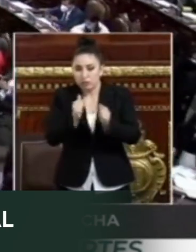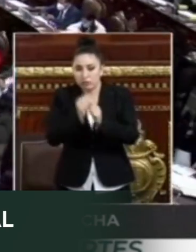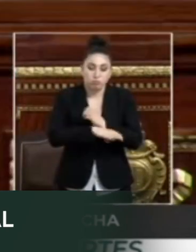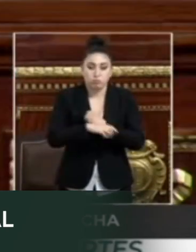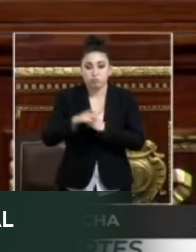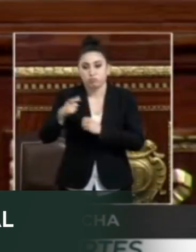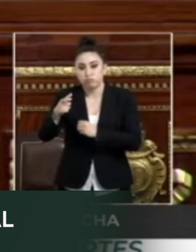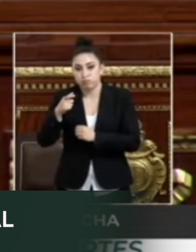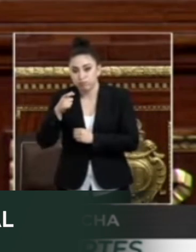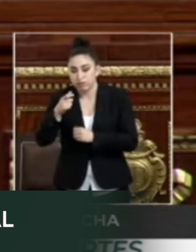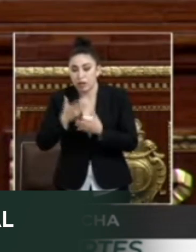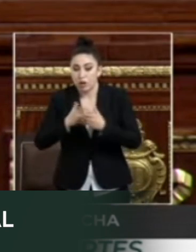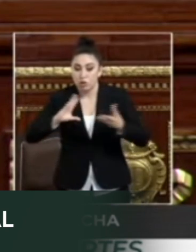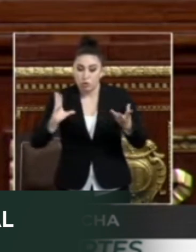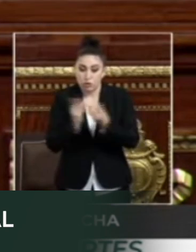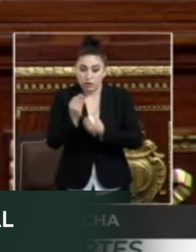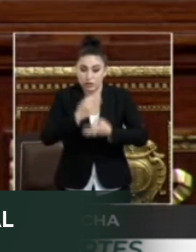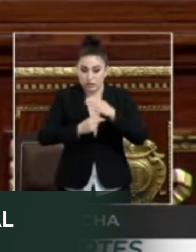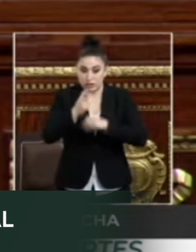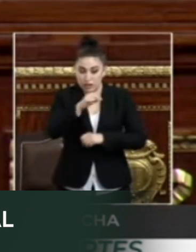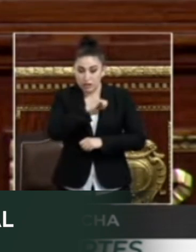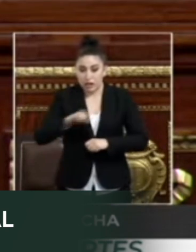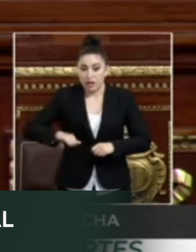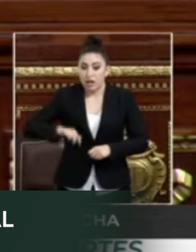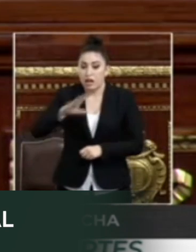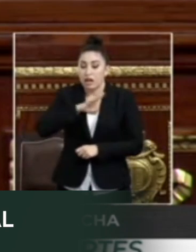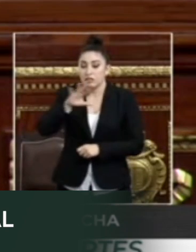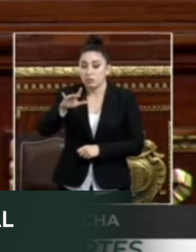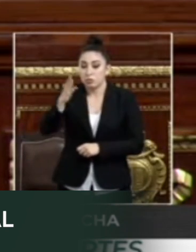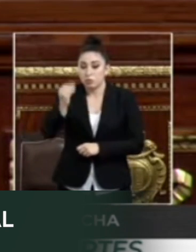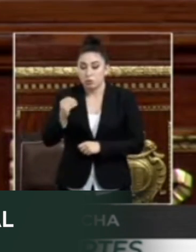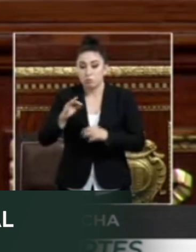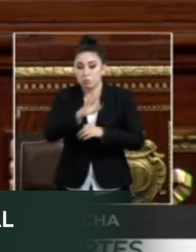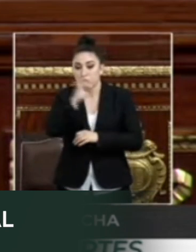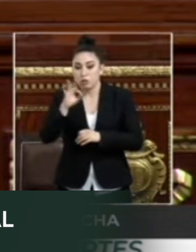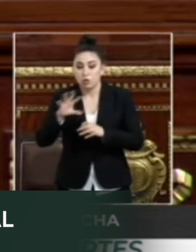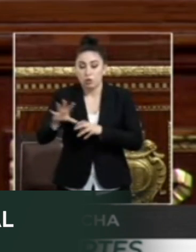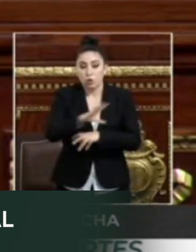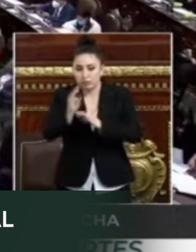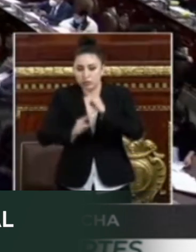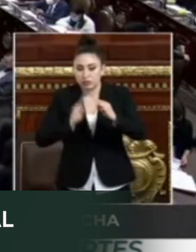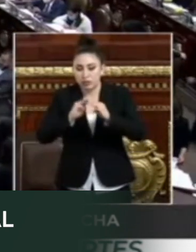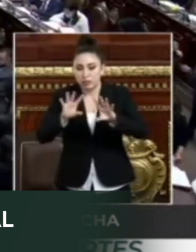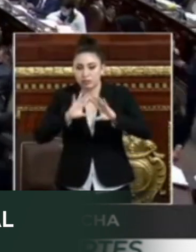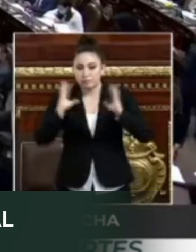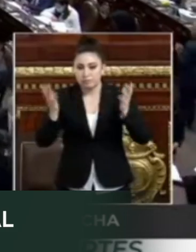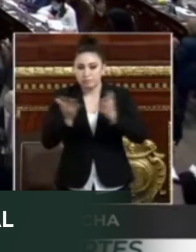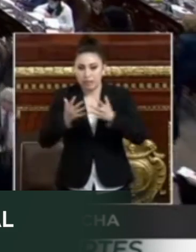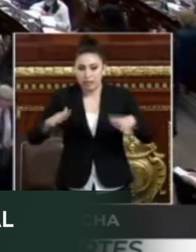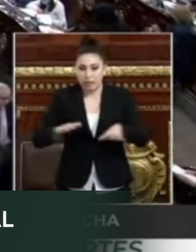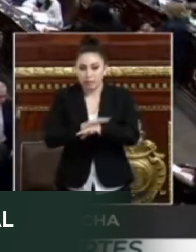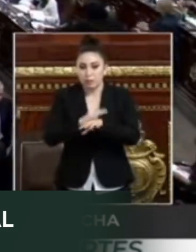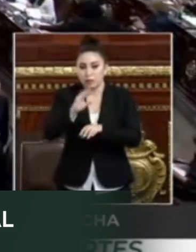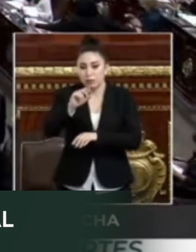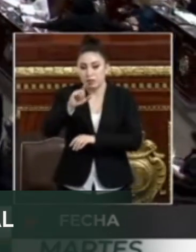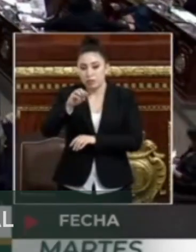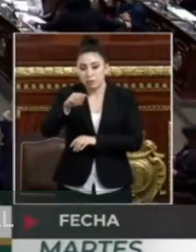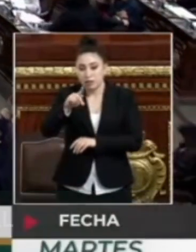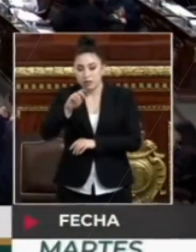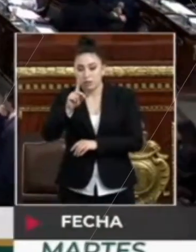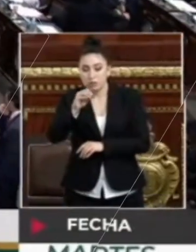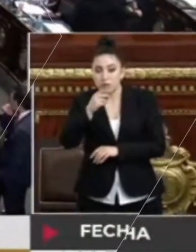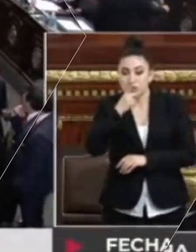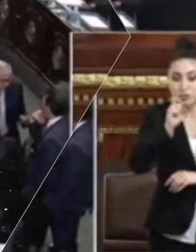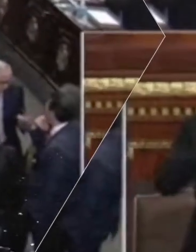México. Expuso que la reforma impulsaría mejores condiciones del aire que se respira en la capital, protegiendo así los pulmones de la